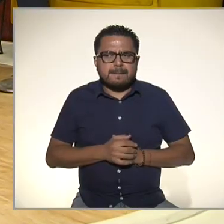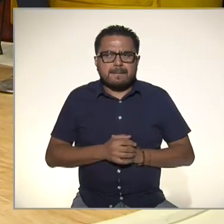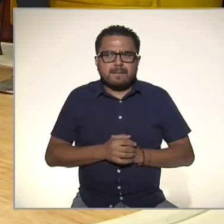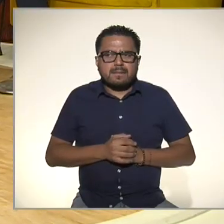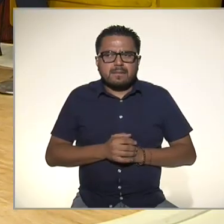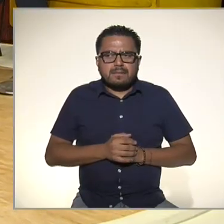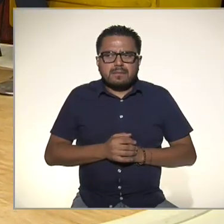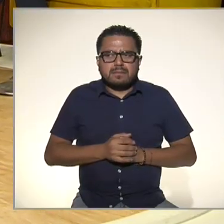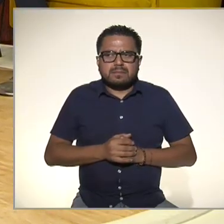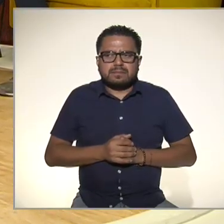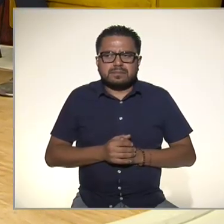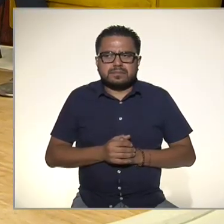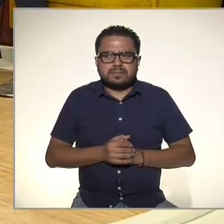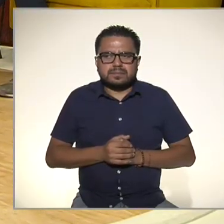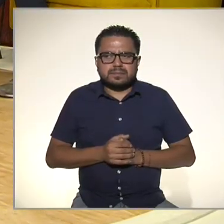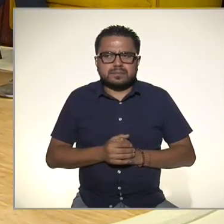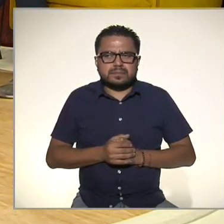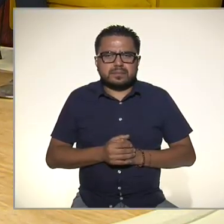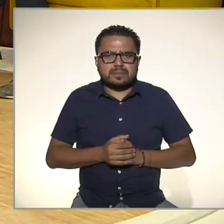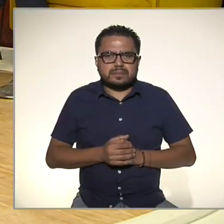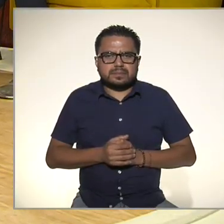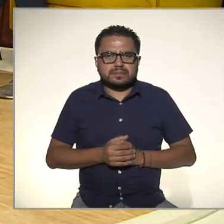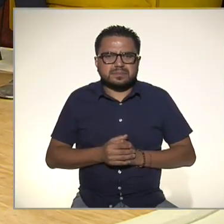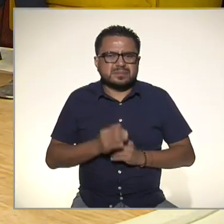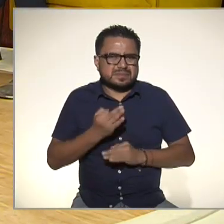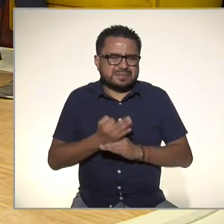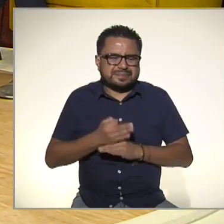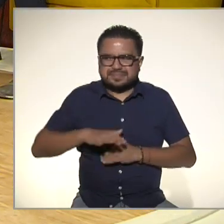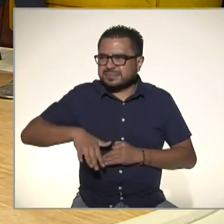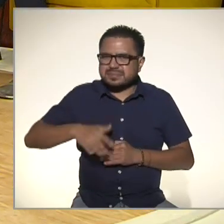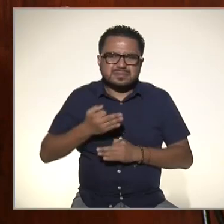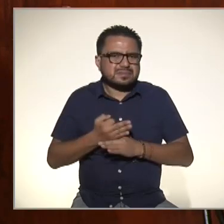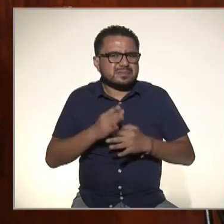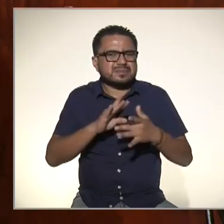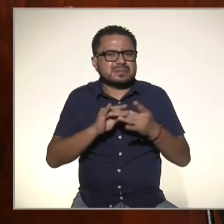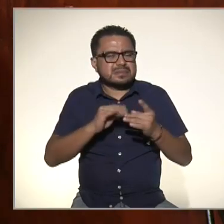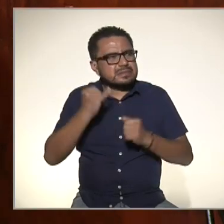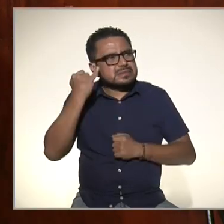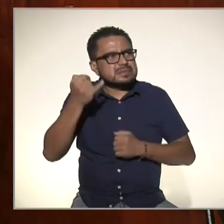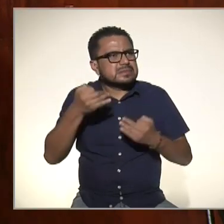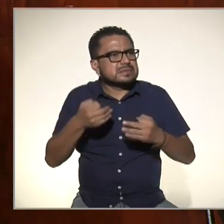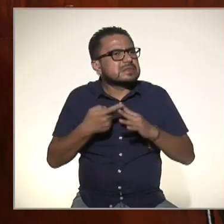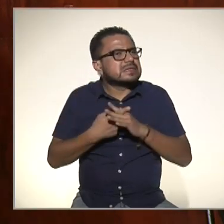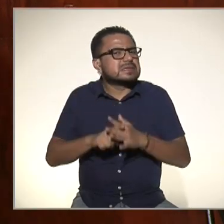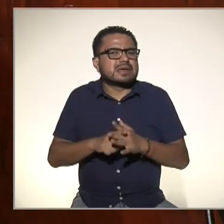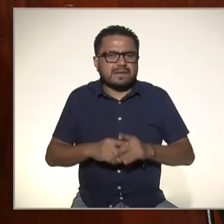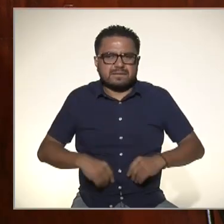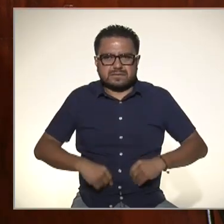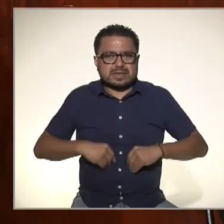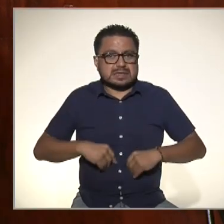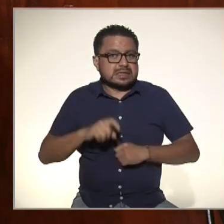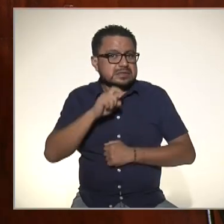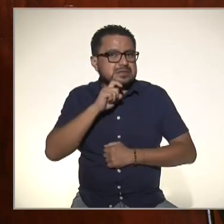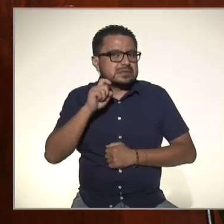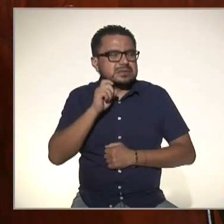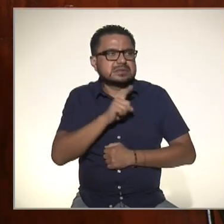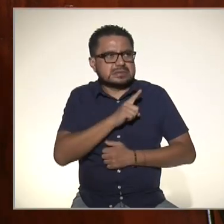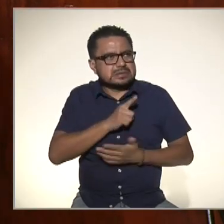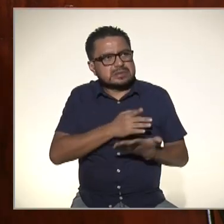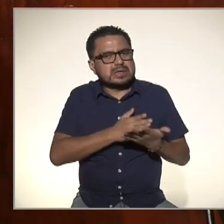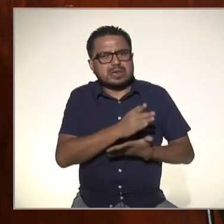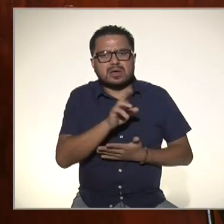Pues, perdón. No, bueno, pues lo que comentábamos, ¿no? Lo ideal es que desde que inicia la vida sexual... vaya a ver al